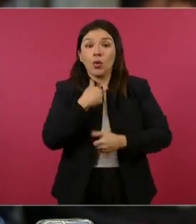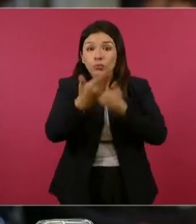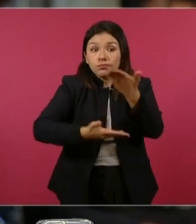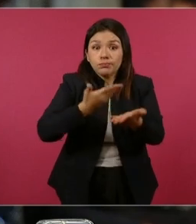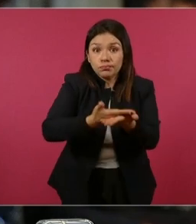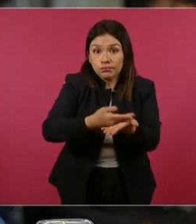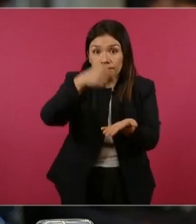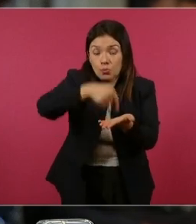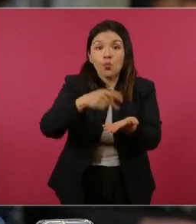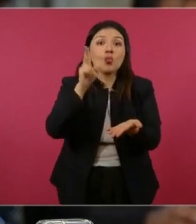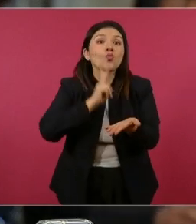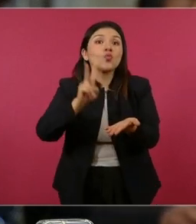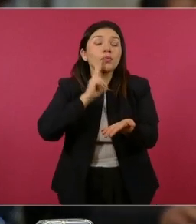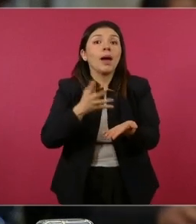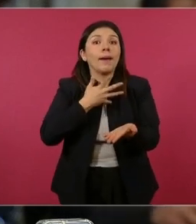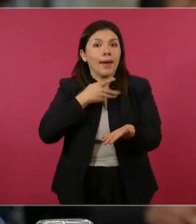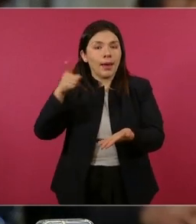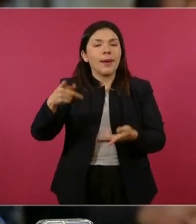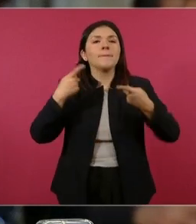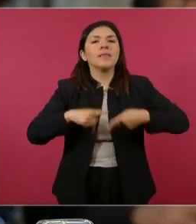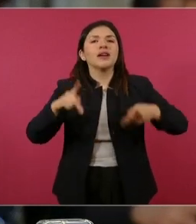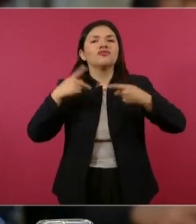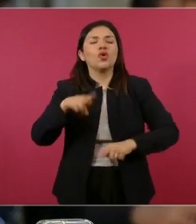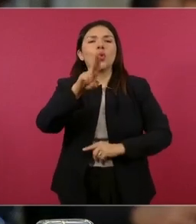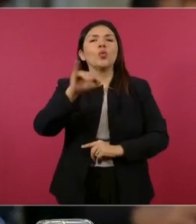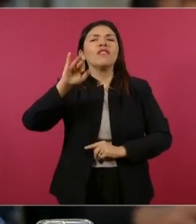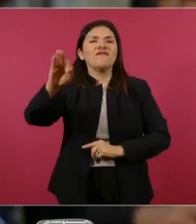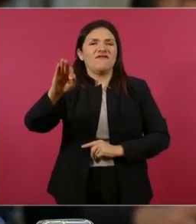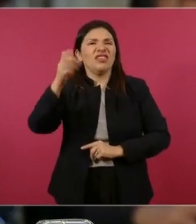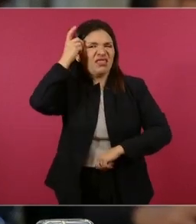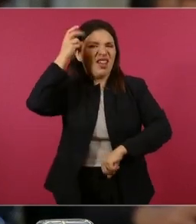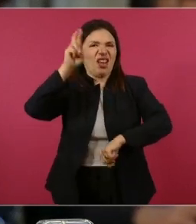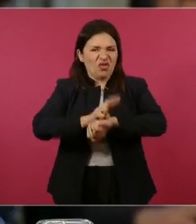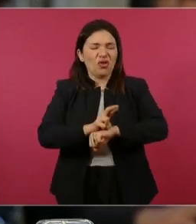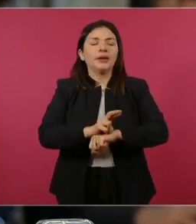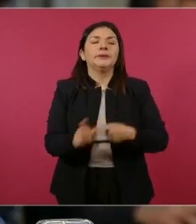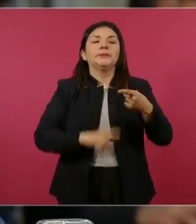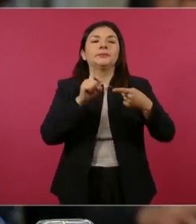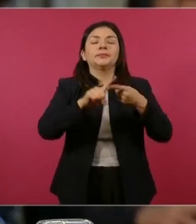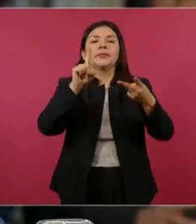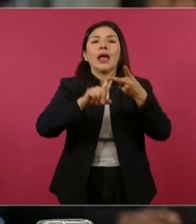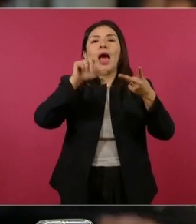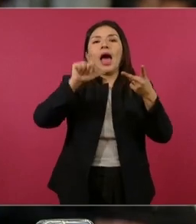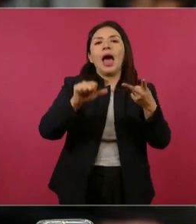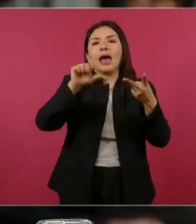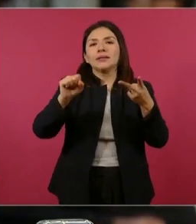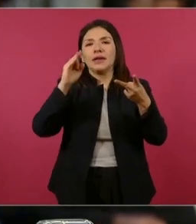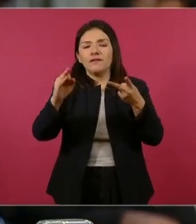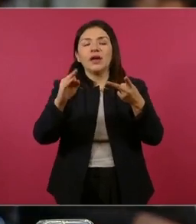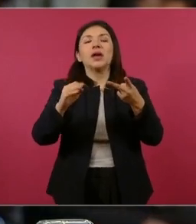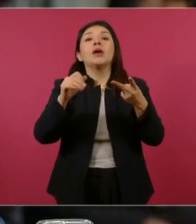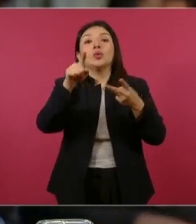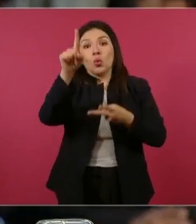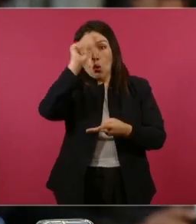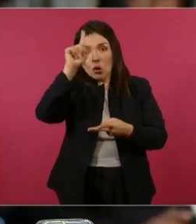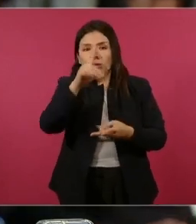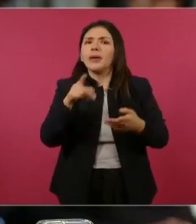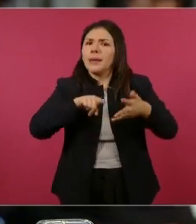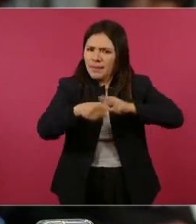usted instruiría al director de la Unidad de Inteligencia Financiera, a la Auditoría Superior de la Federación y a su Consejería Jurídica que inicien